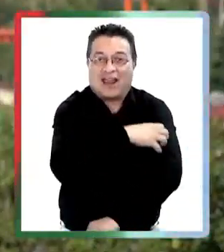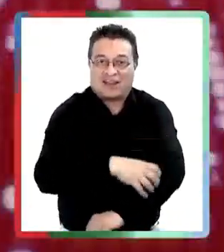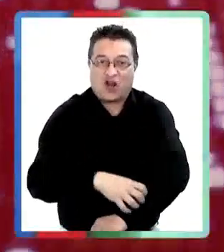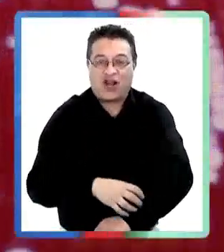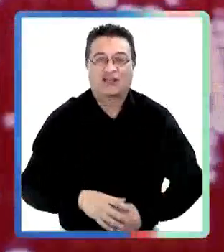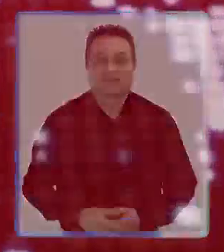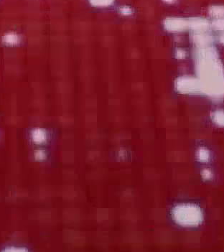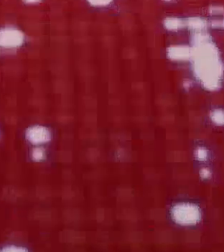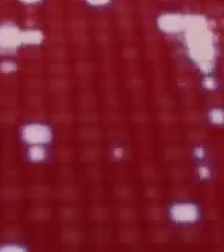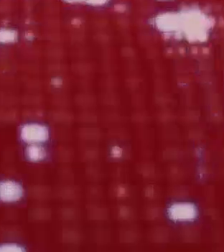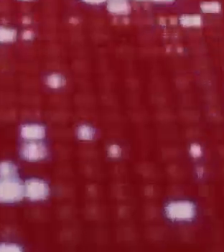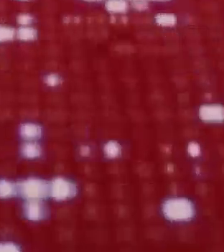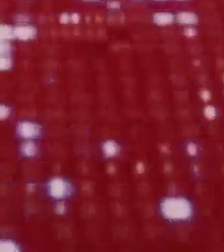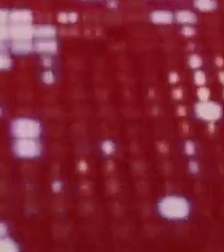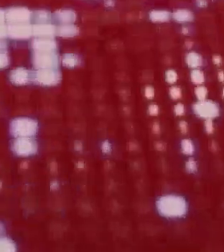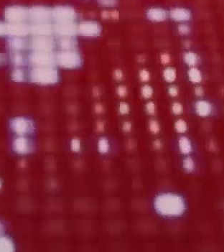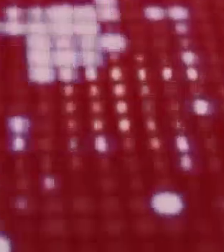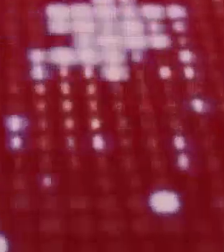regiones.